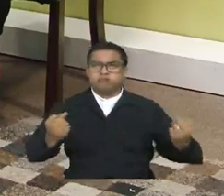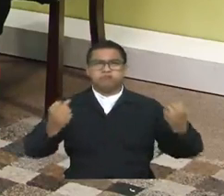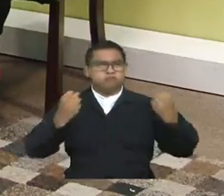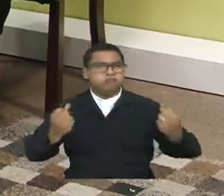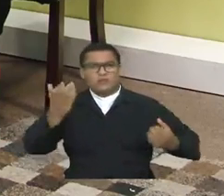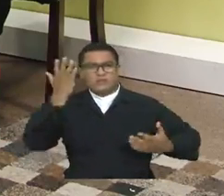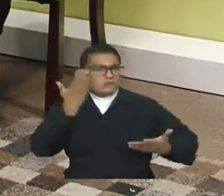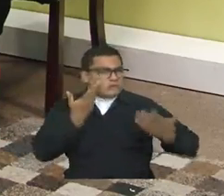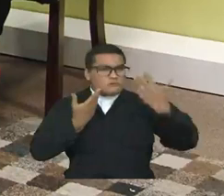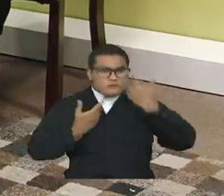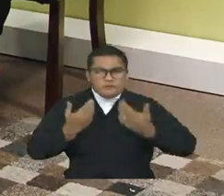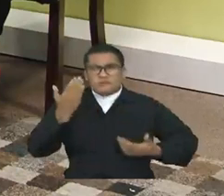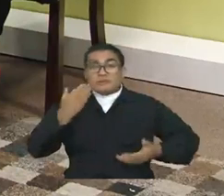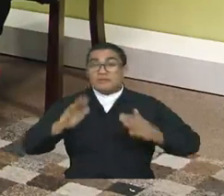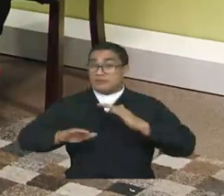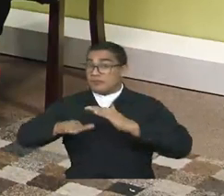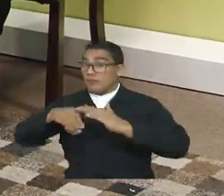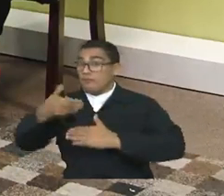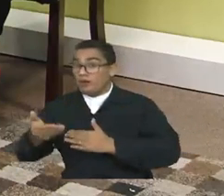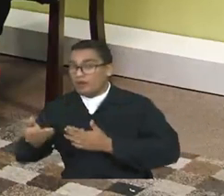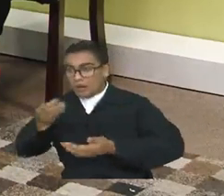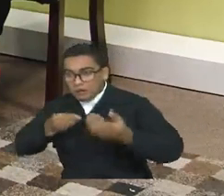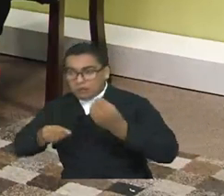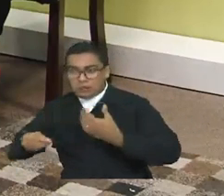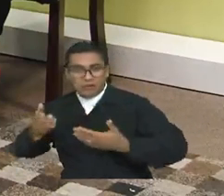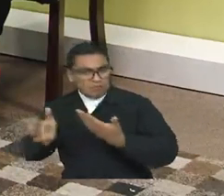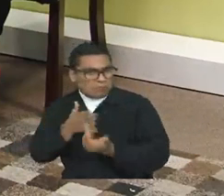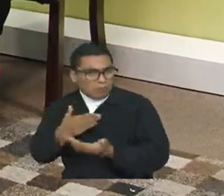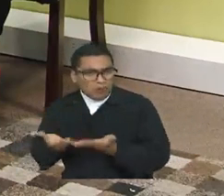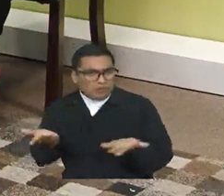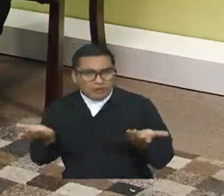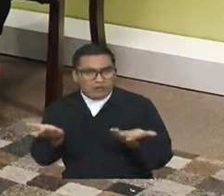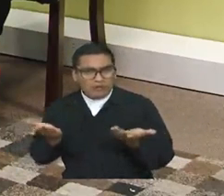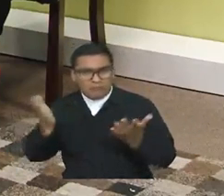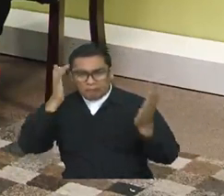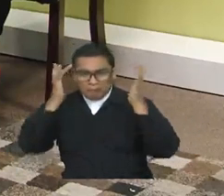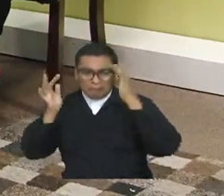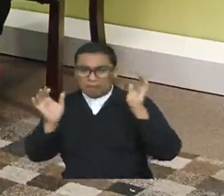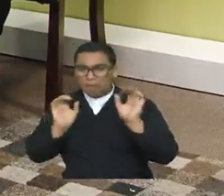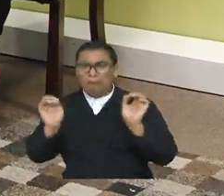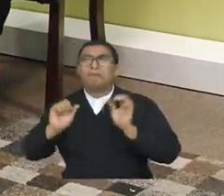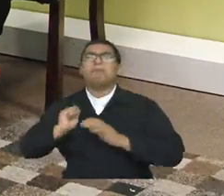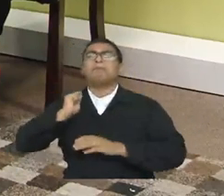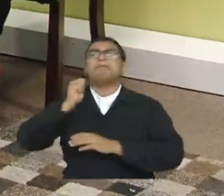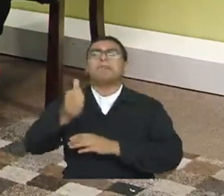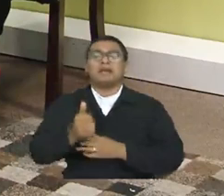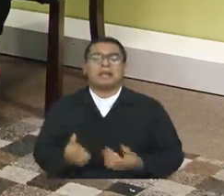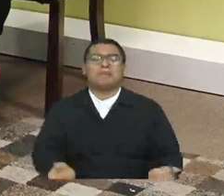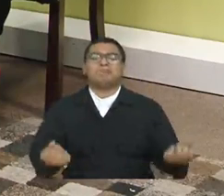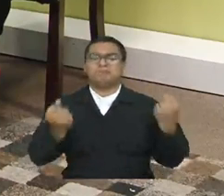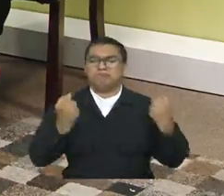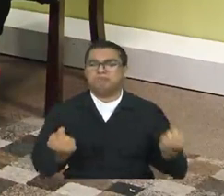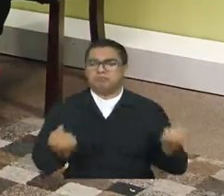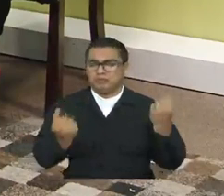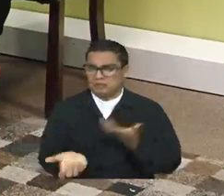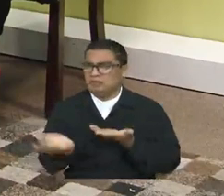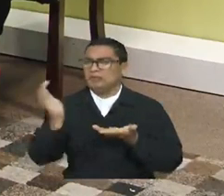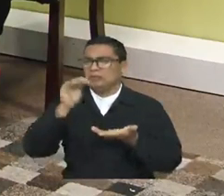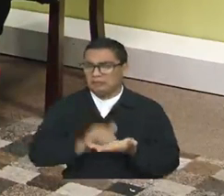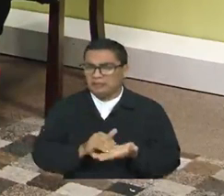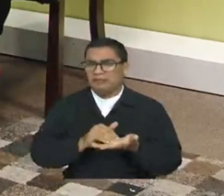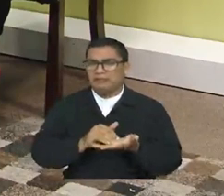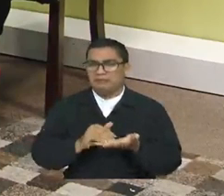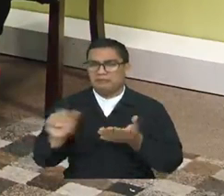comiendo y dicen, ah, como yo hago ejercicio, no me preocupo, porque de todas maneras mañana estoy quemando grasa, estoy haciendo ejercicio en el